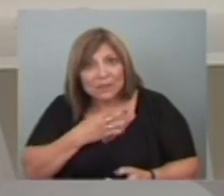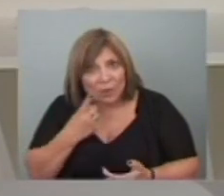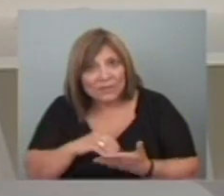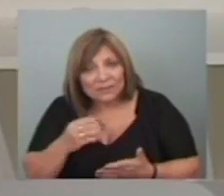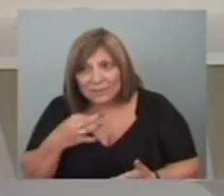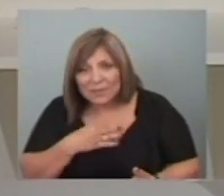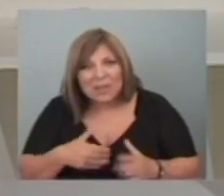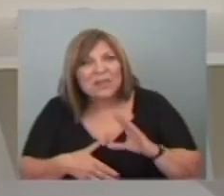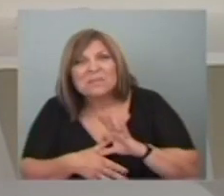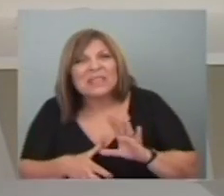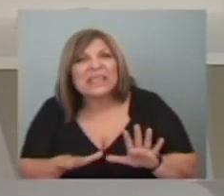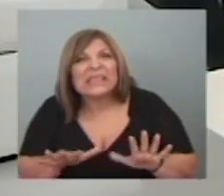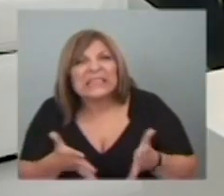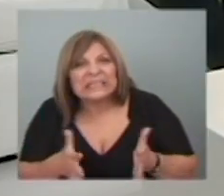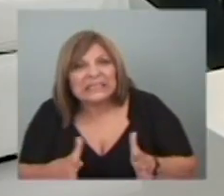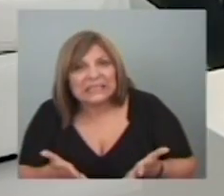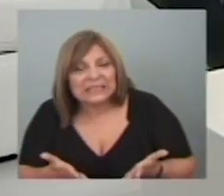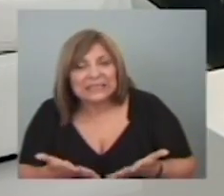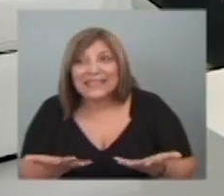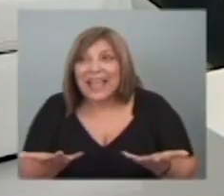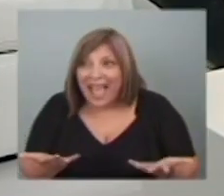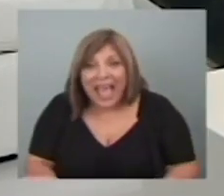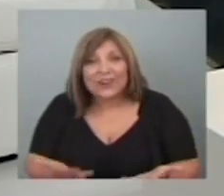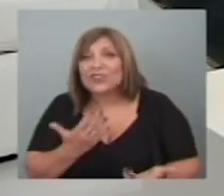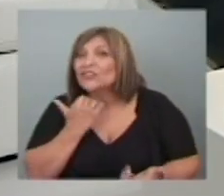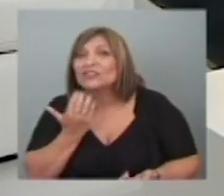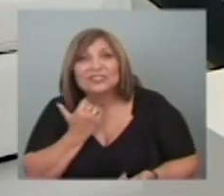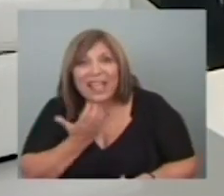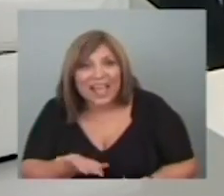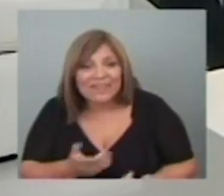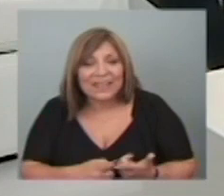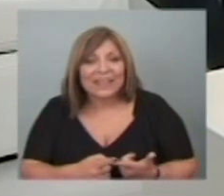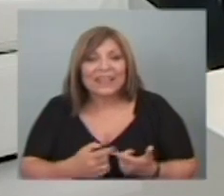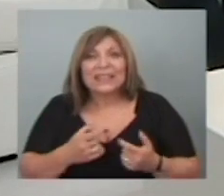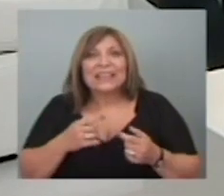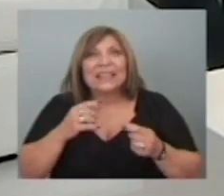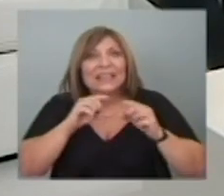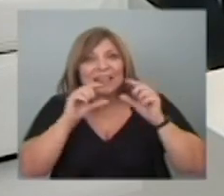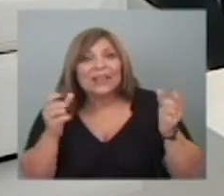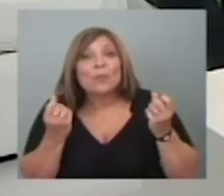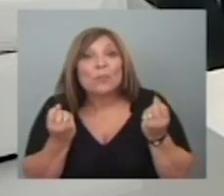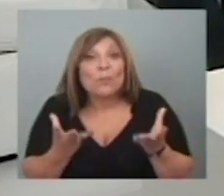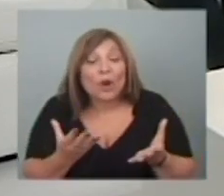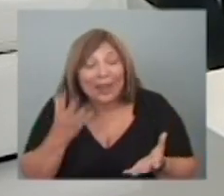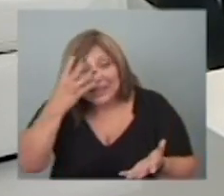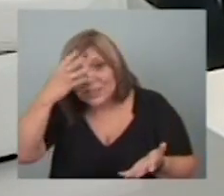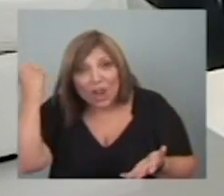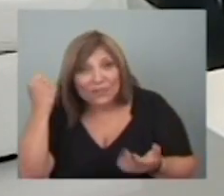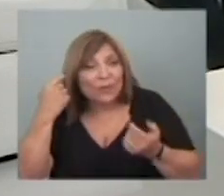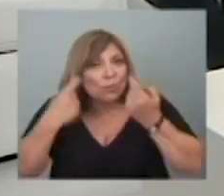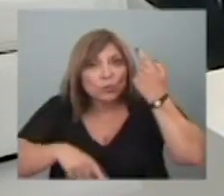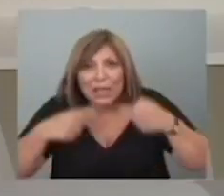pero ¿Mides qué es? Porque claro, no sabe a veces las siglas, las cosas, porque se olvidaron de